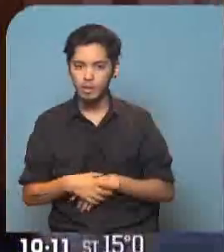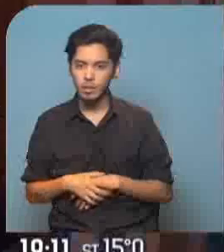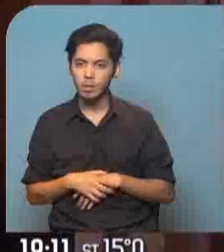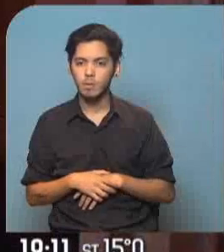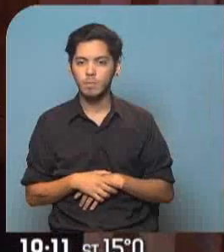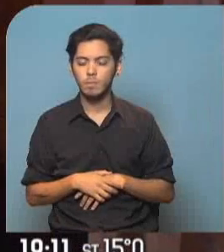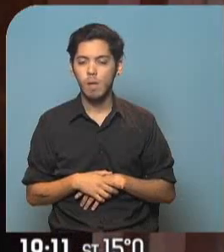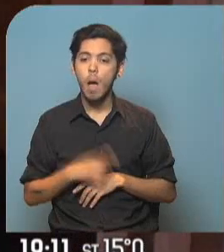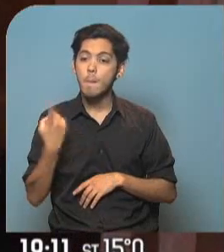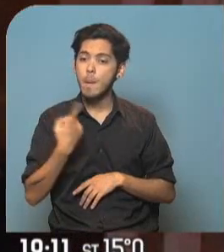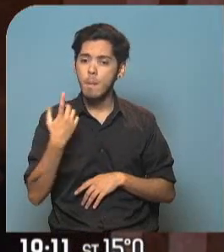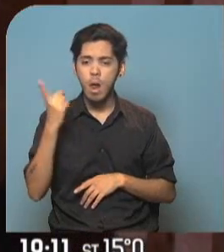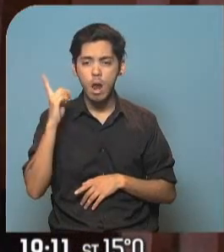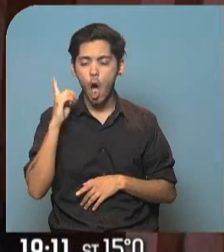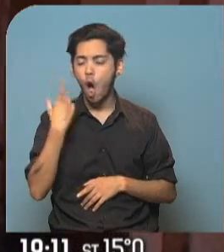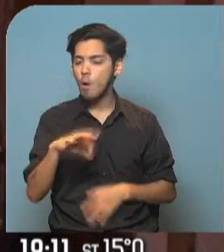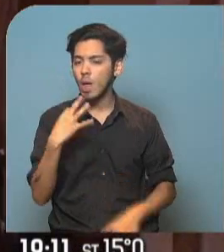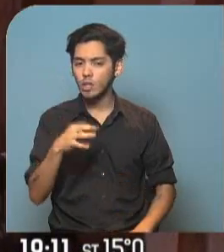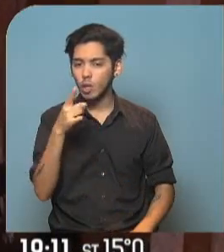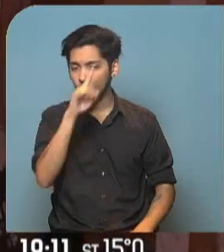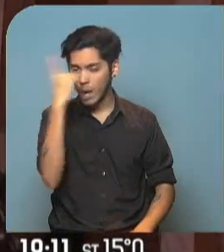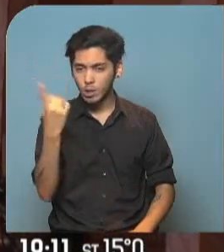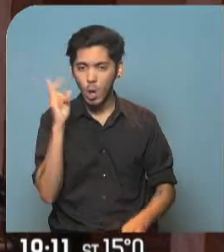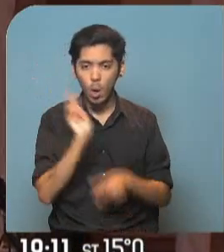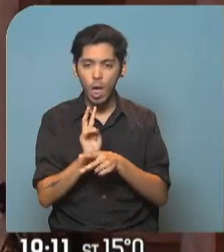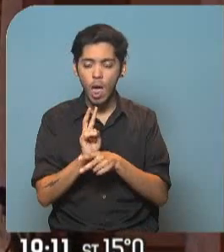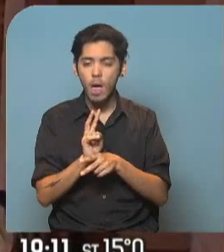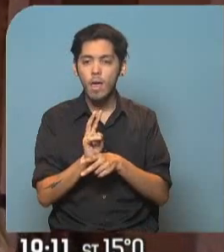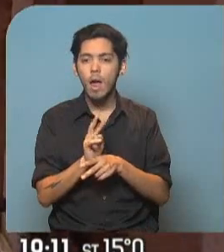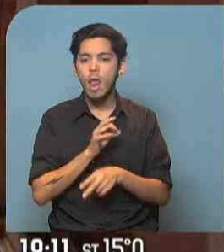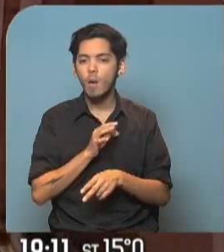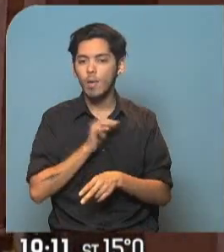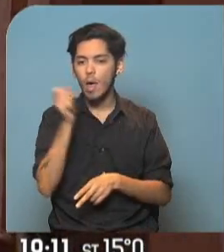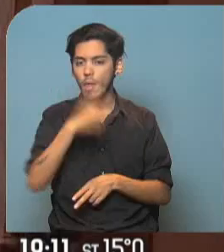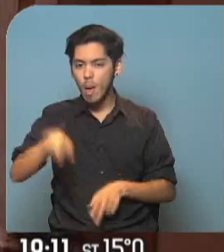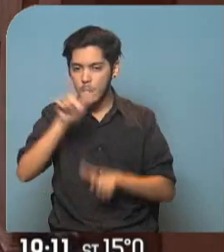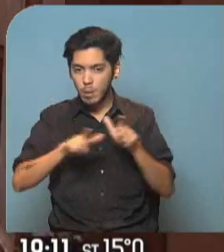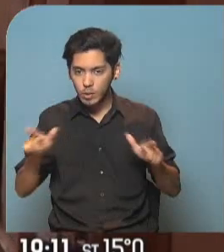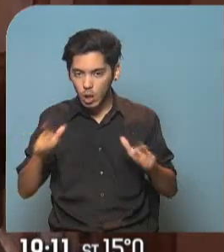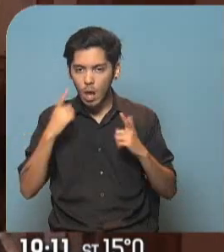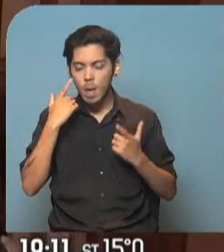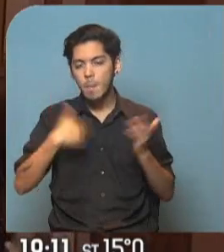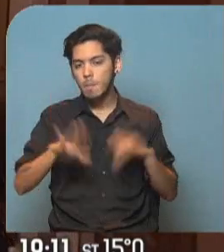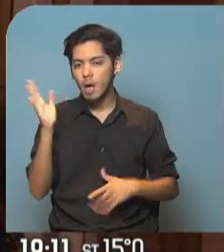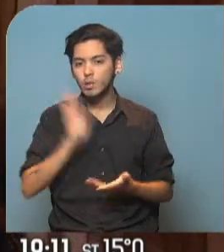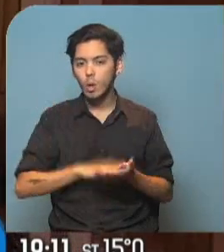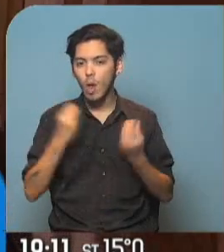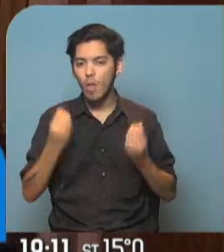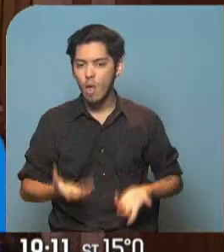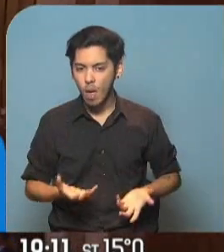El primer deber del Estado es cuidar la vida de sus habitantes, especialmente de los